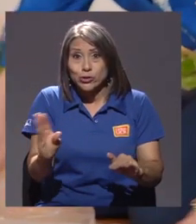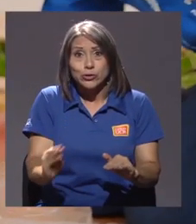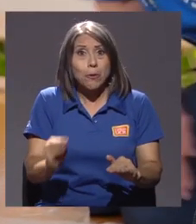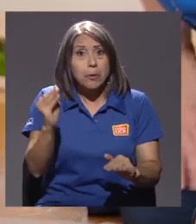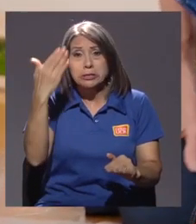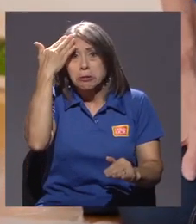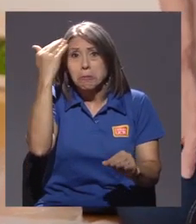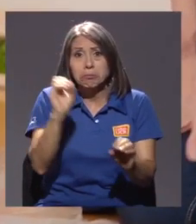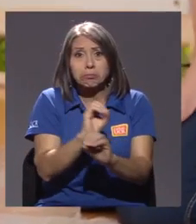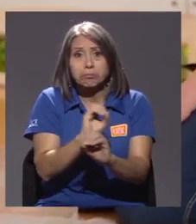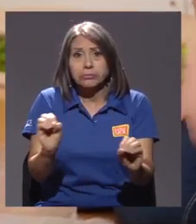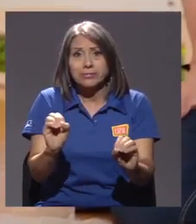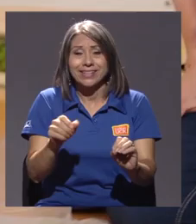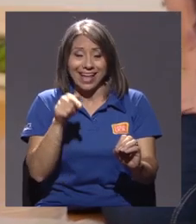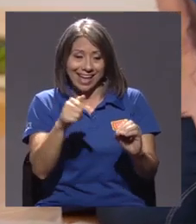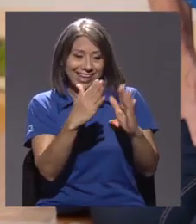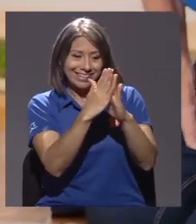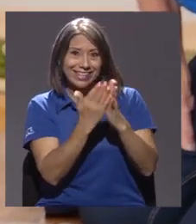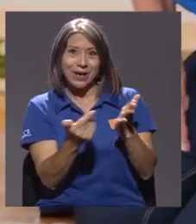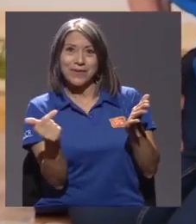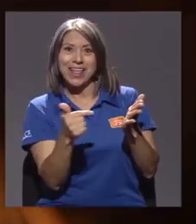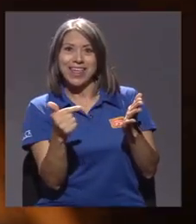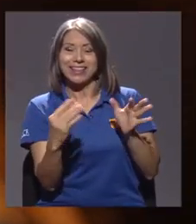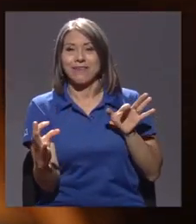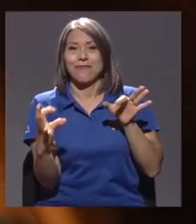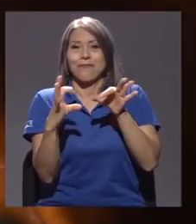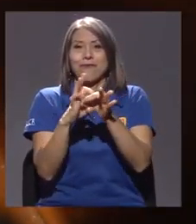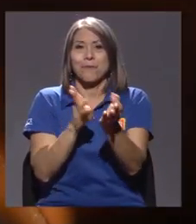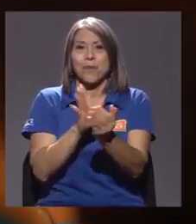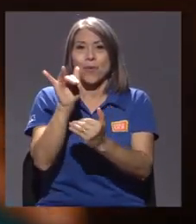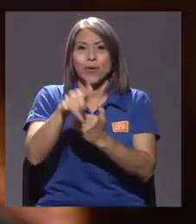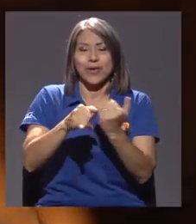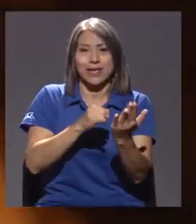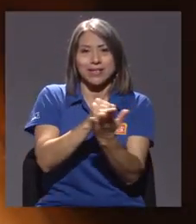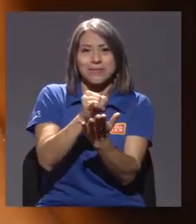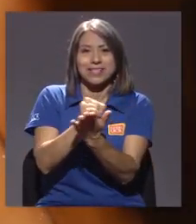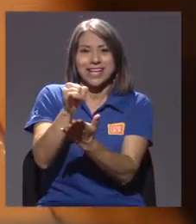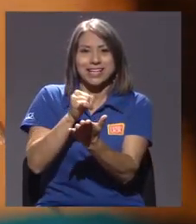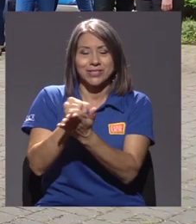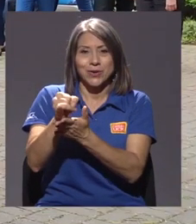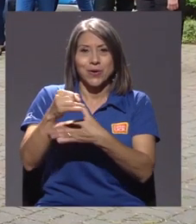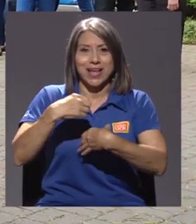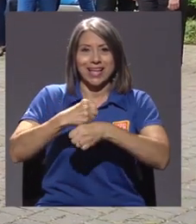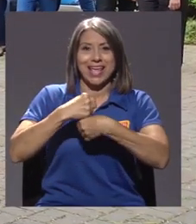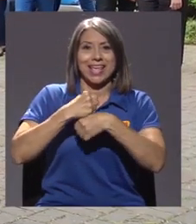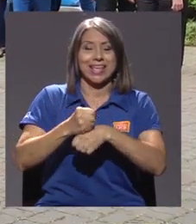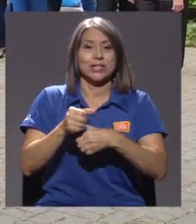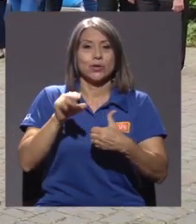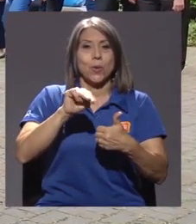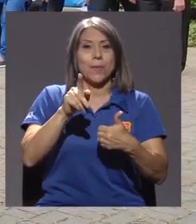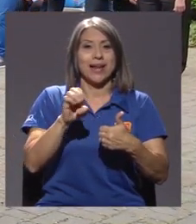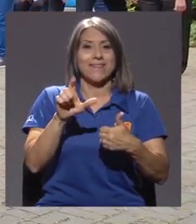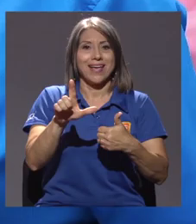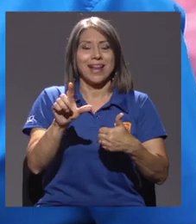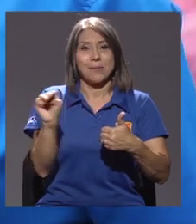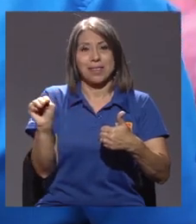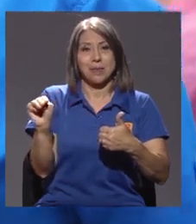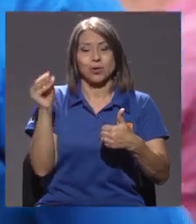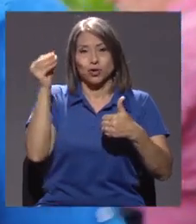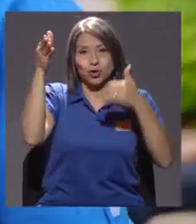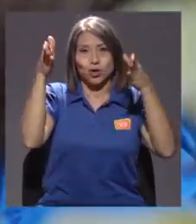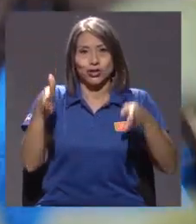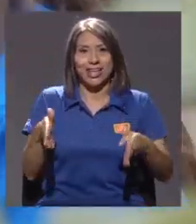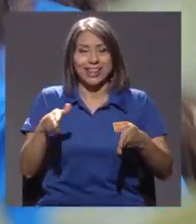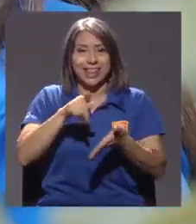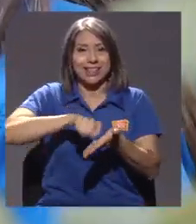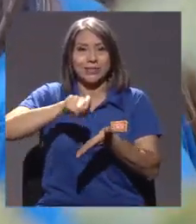recientes. Esta obra de arte se enmarca en un proyecto de investigación llevada a cabo por Maribel Matamoros,